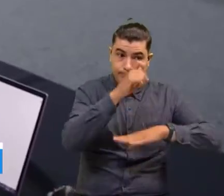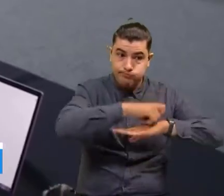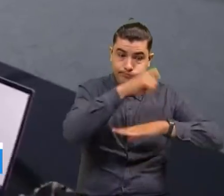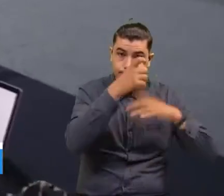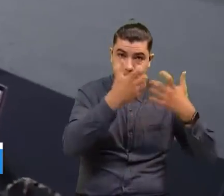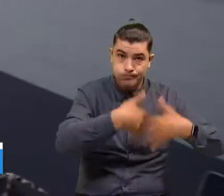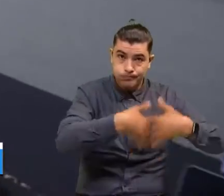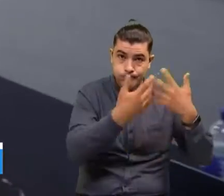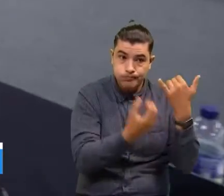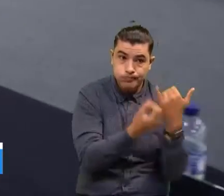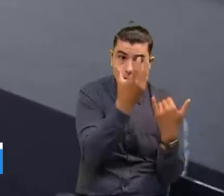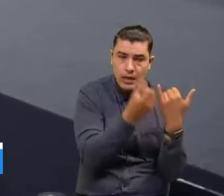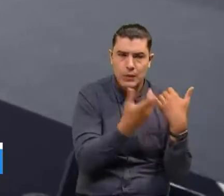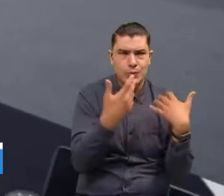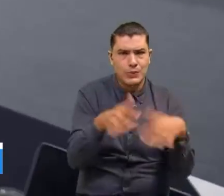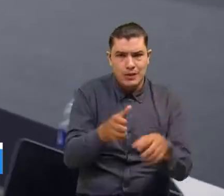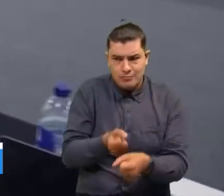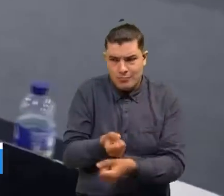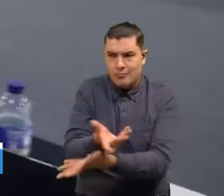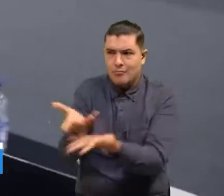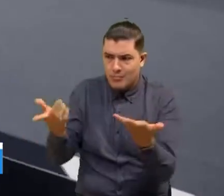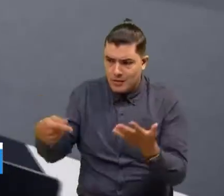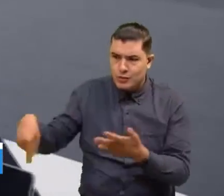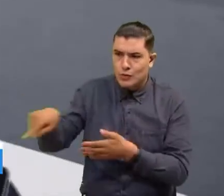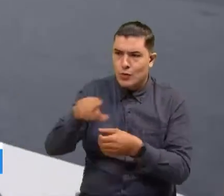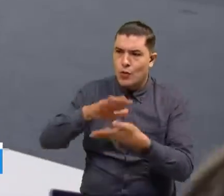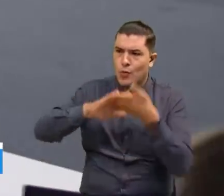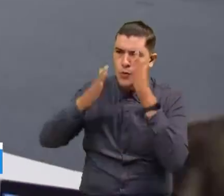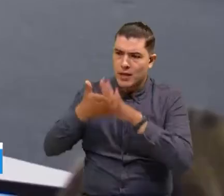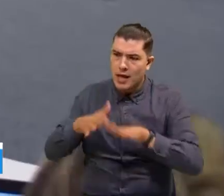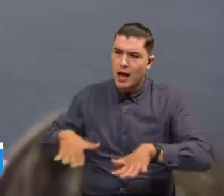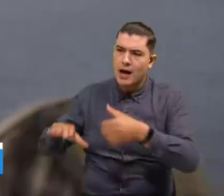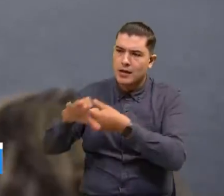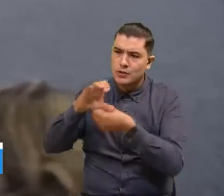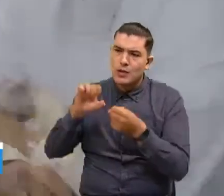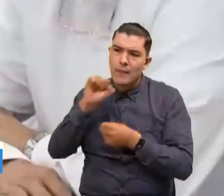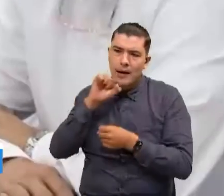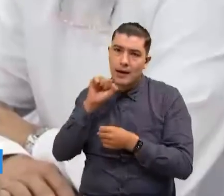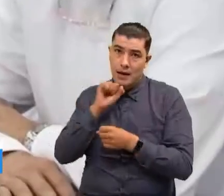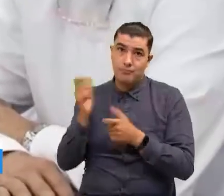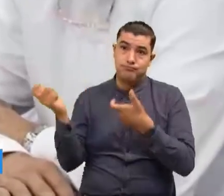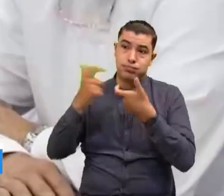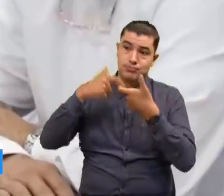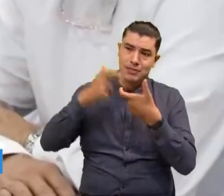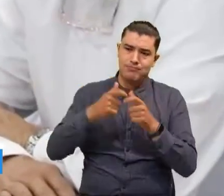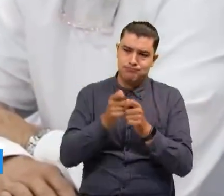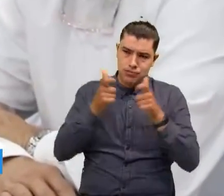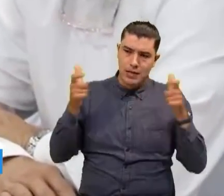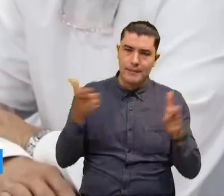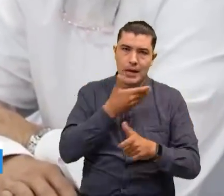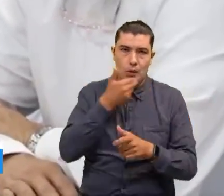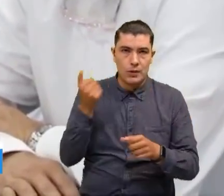puedan generar mejores oportunidades laborales a la comunidad del Magdalena Medio, además de fortalecer la política pública de empleo.